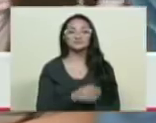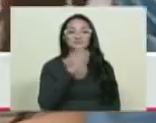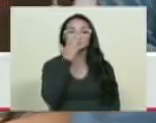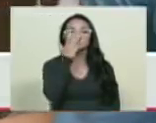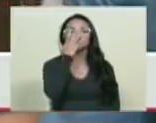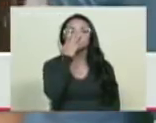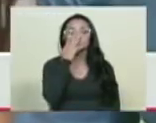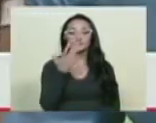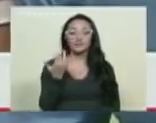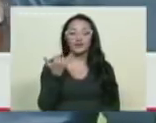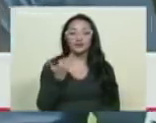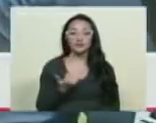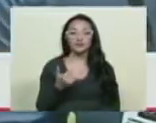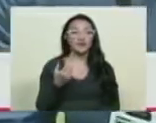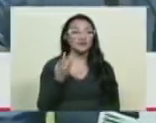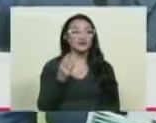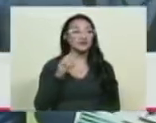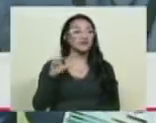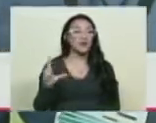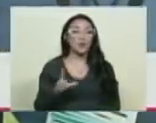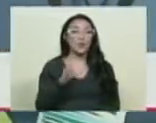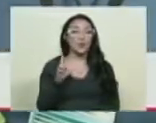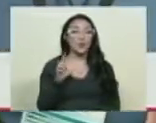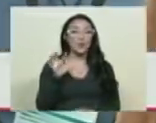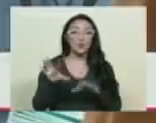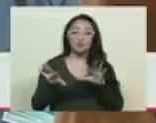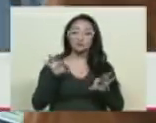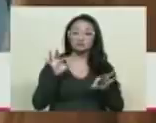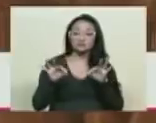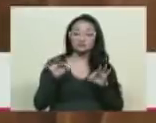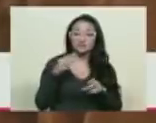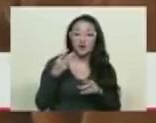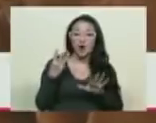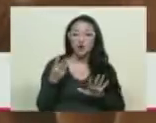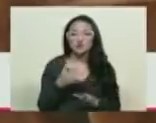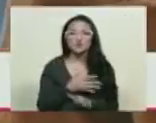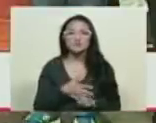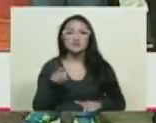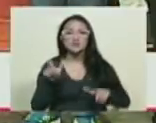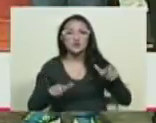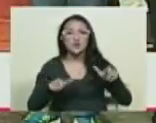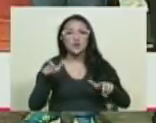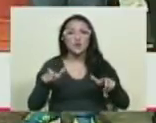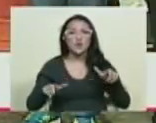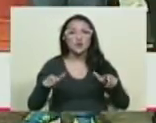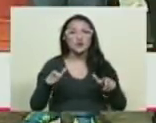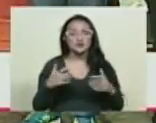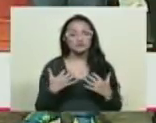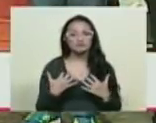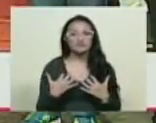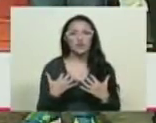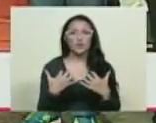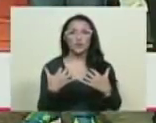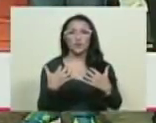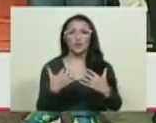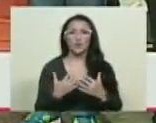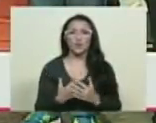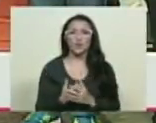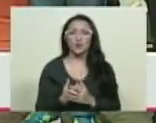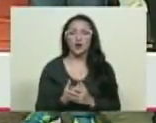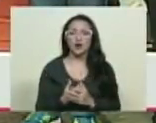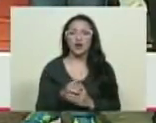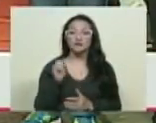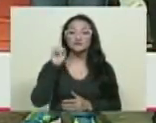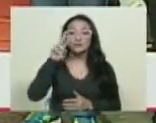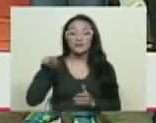estuvimos el 30 de julio eligiendo con 8 millones de ciudadanos y ciudadanas la asamblea nacional